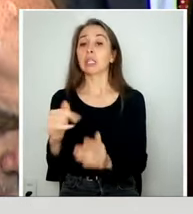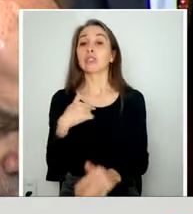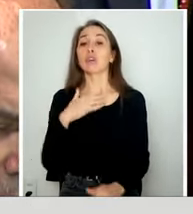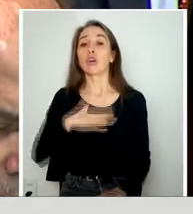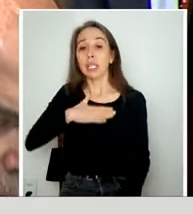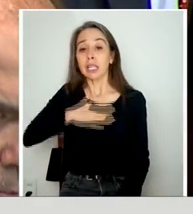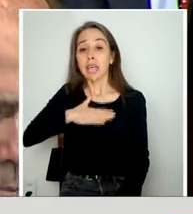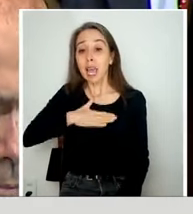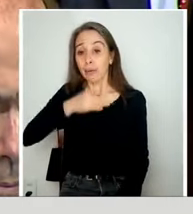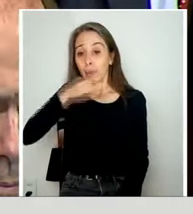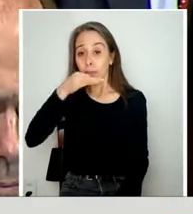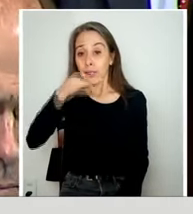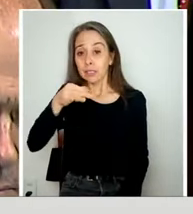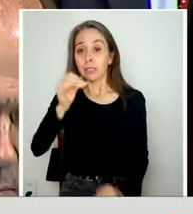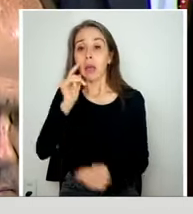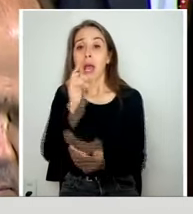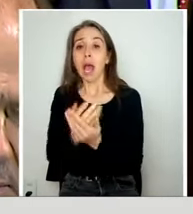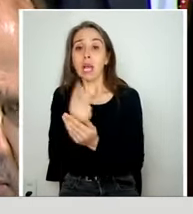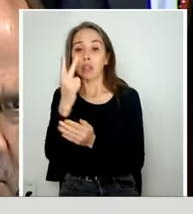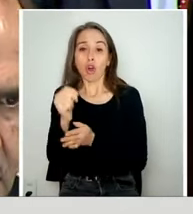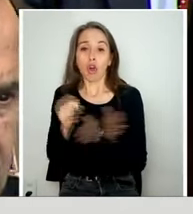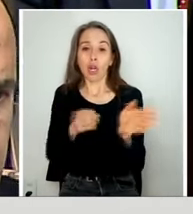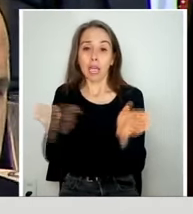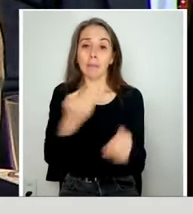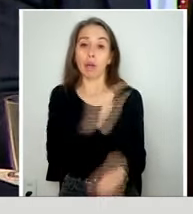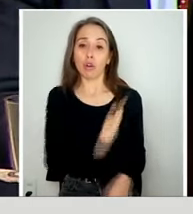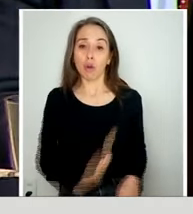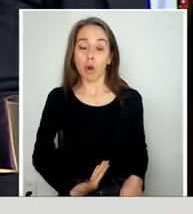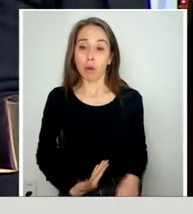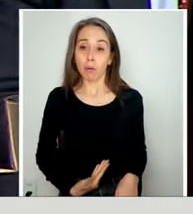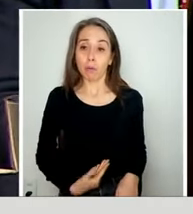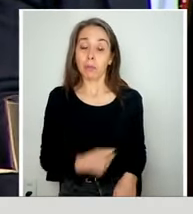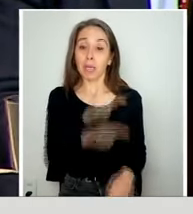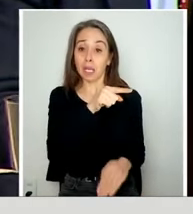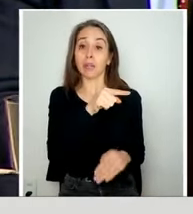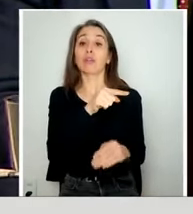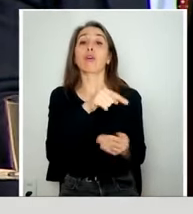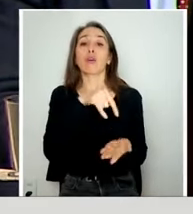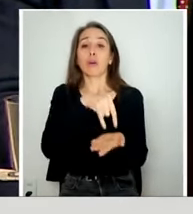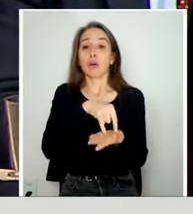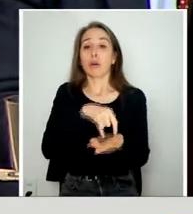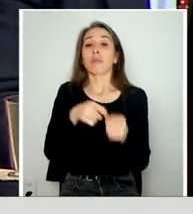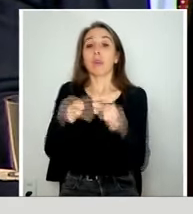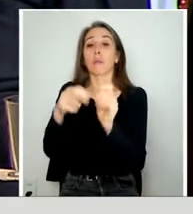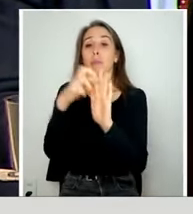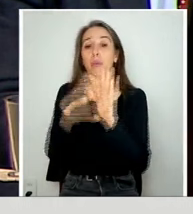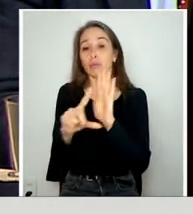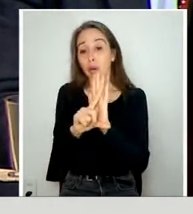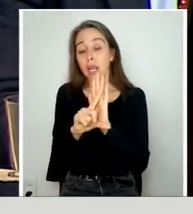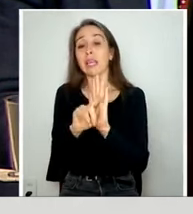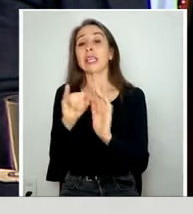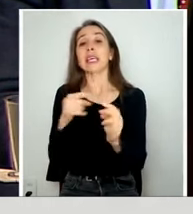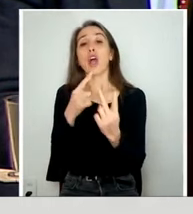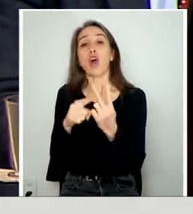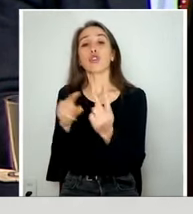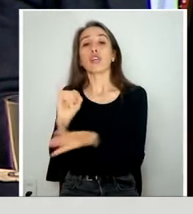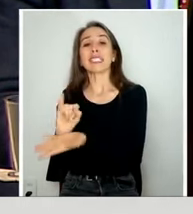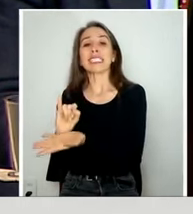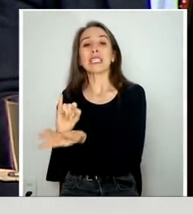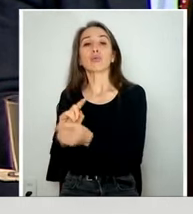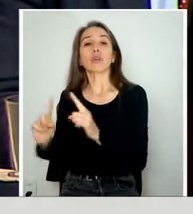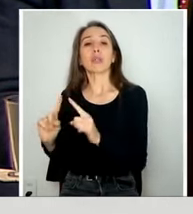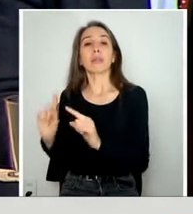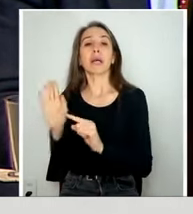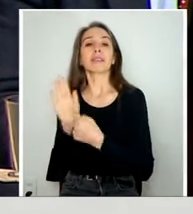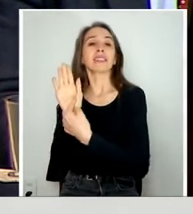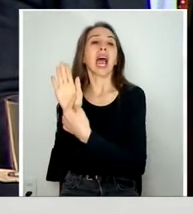existen dos vías una es legislativa y la otra administrativa y es por eso que lo que buscamos es que en estos